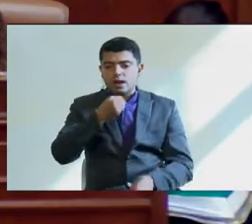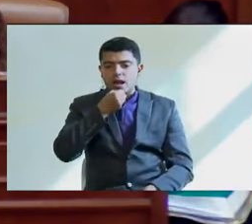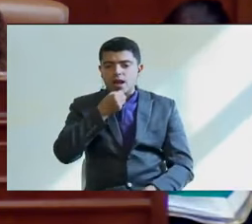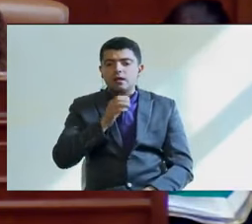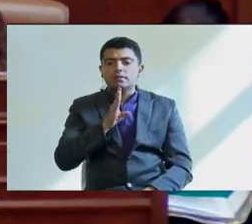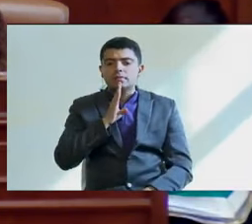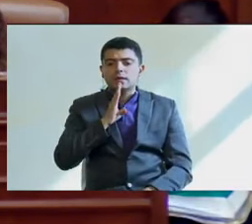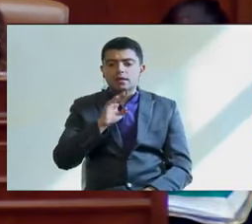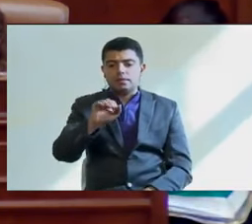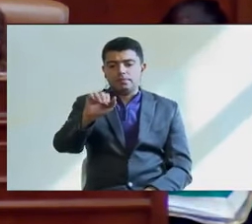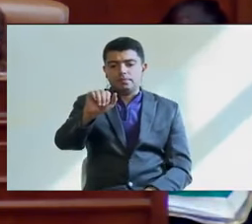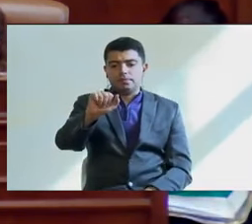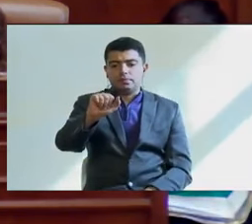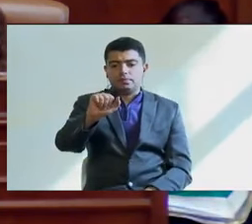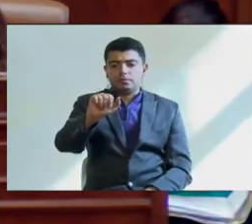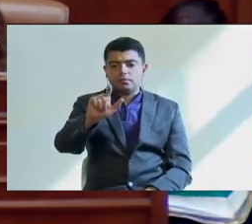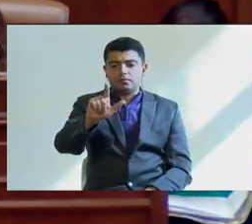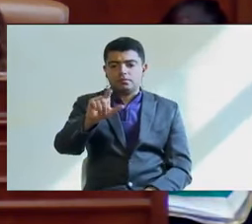alir u